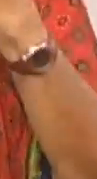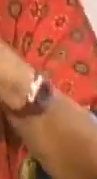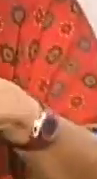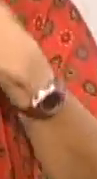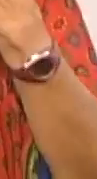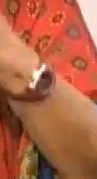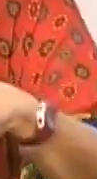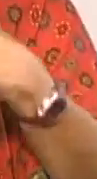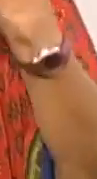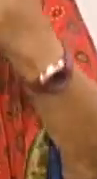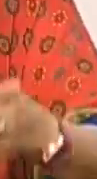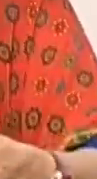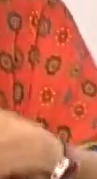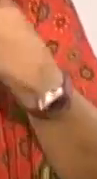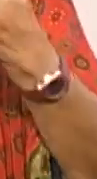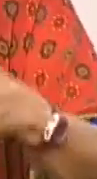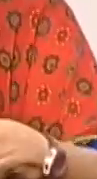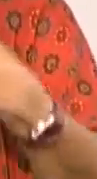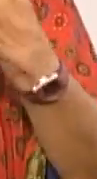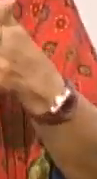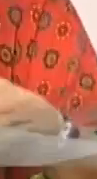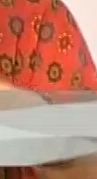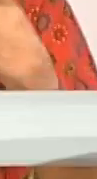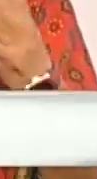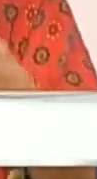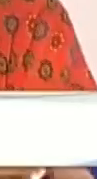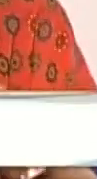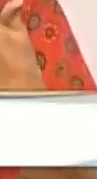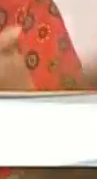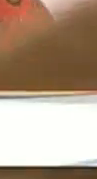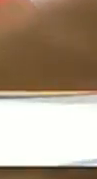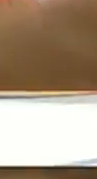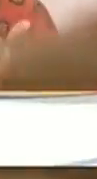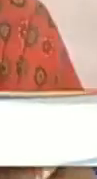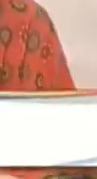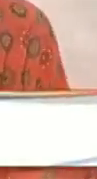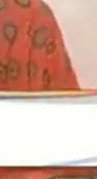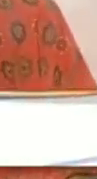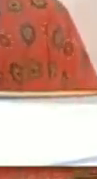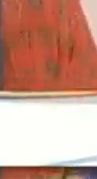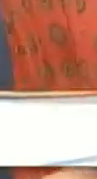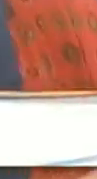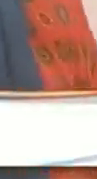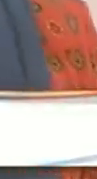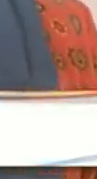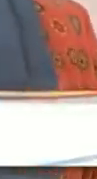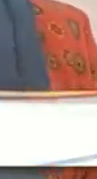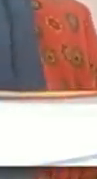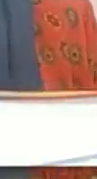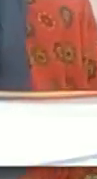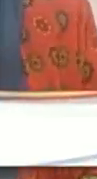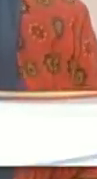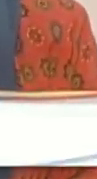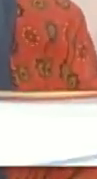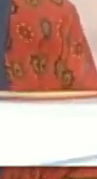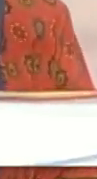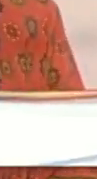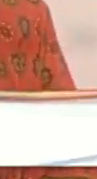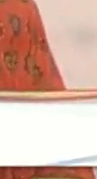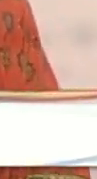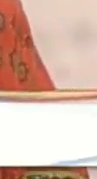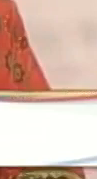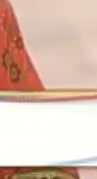planeta quiere adueñarse de todas nuestras riquezas. Desesperado